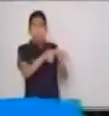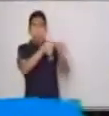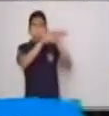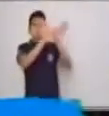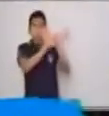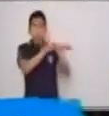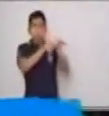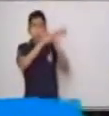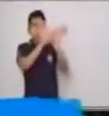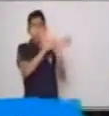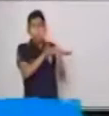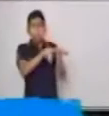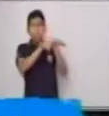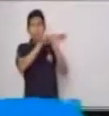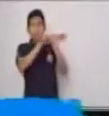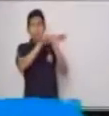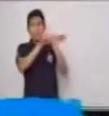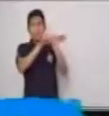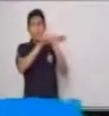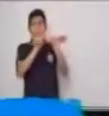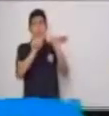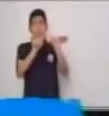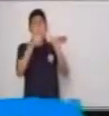y luego llegaron 2.